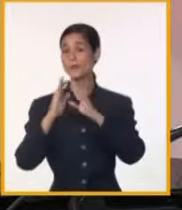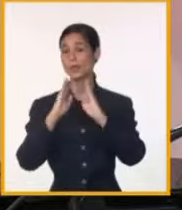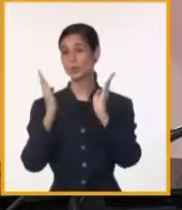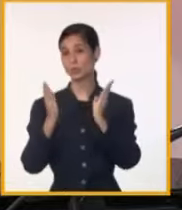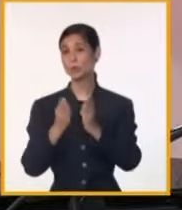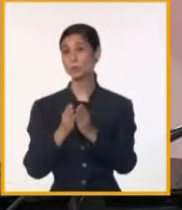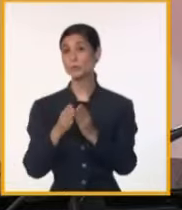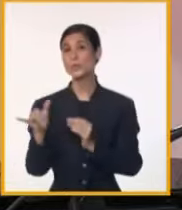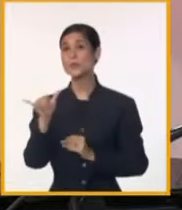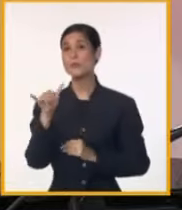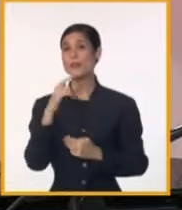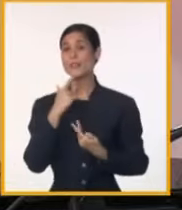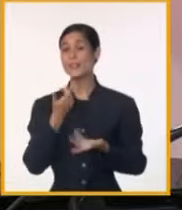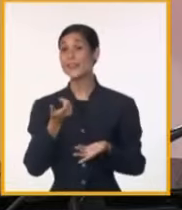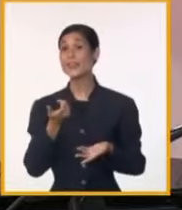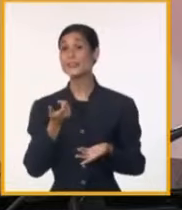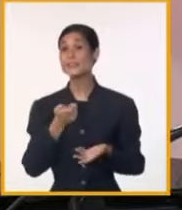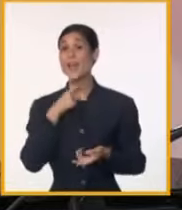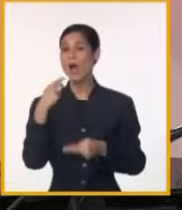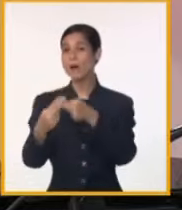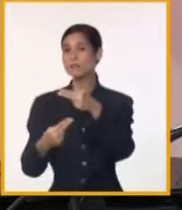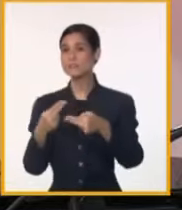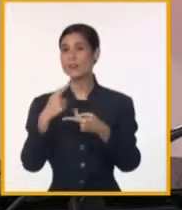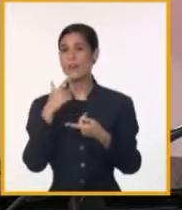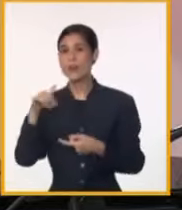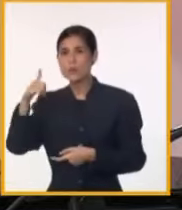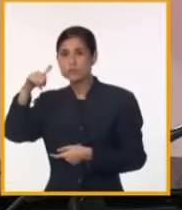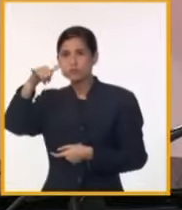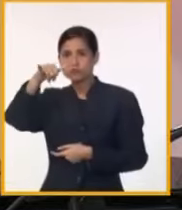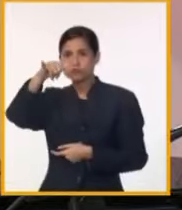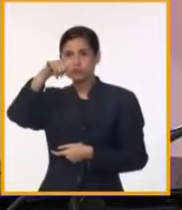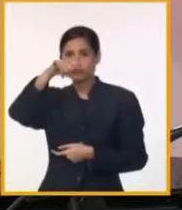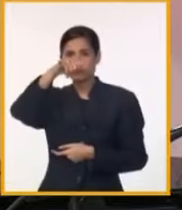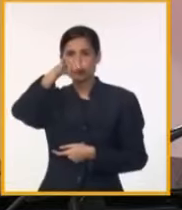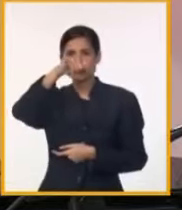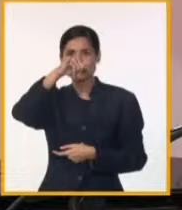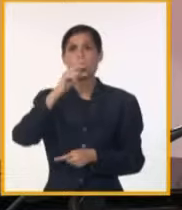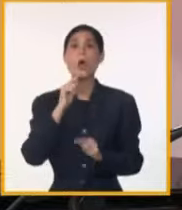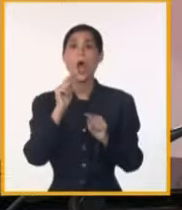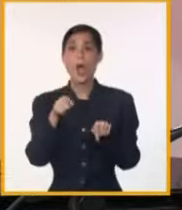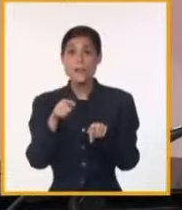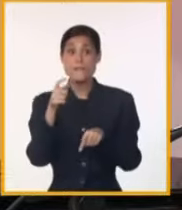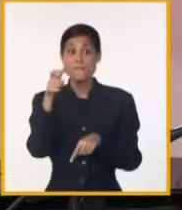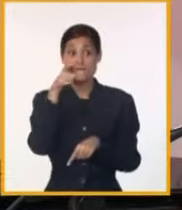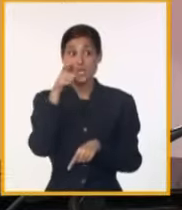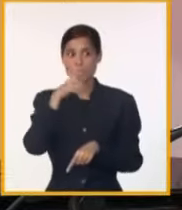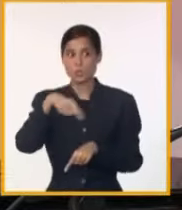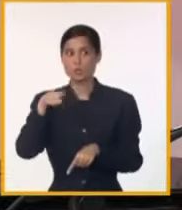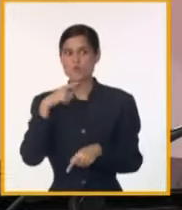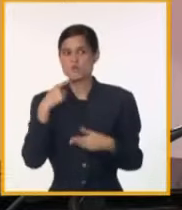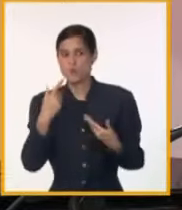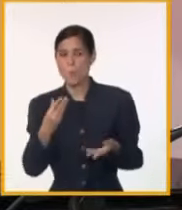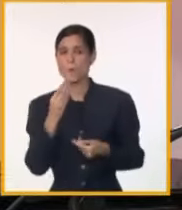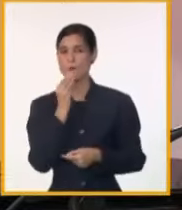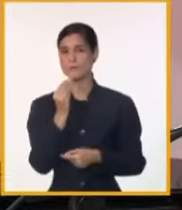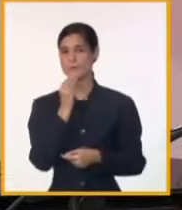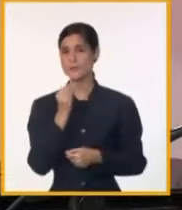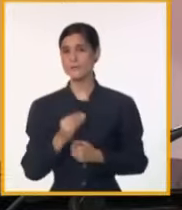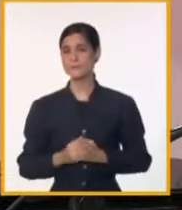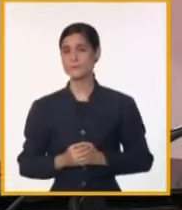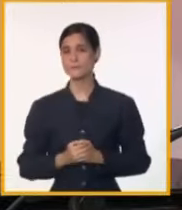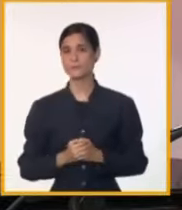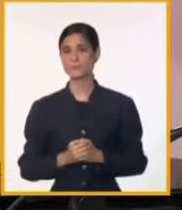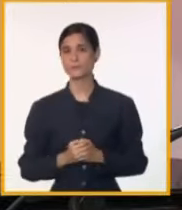eh En el que también señalan que se utilizaron drones contra pues instalaciones militares israelí cuánto puede